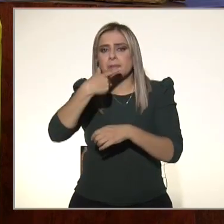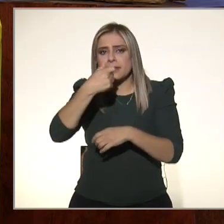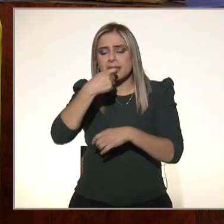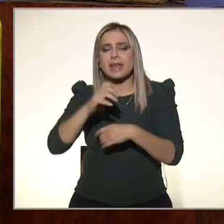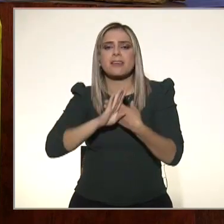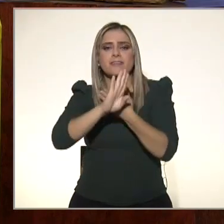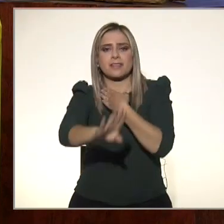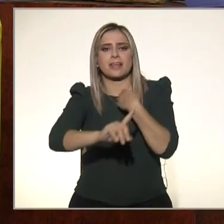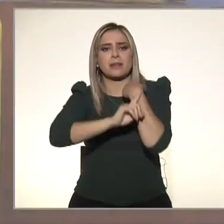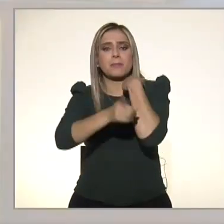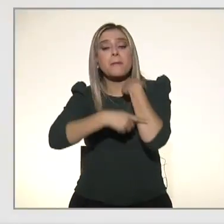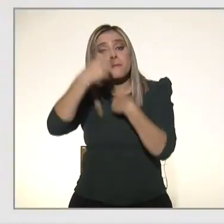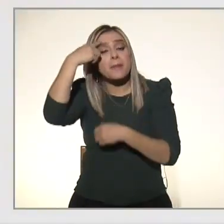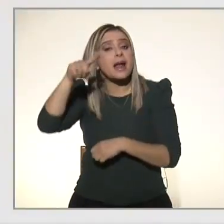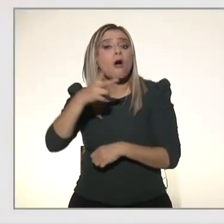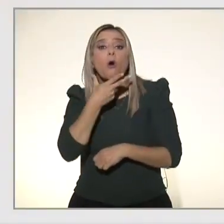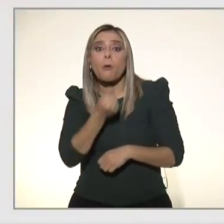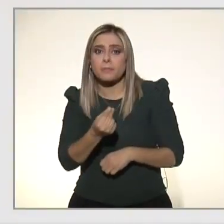caballeros.